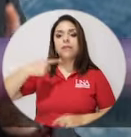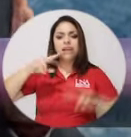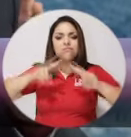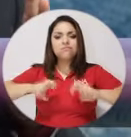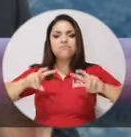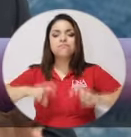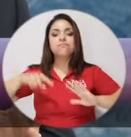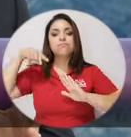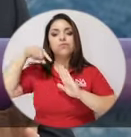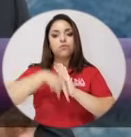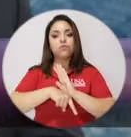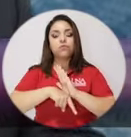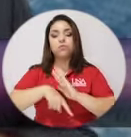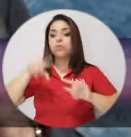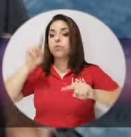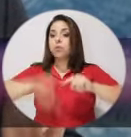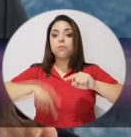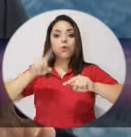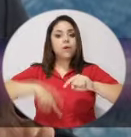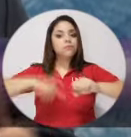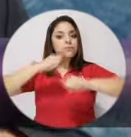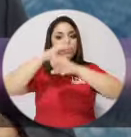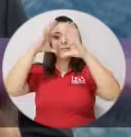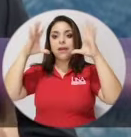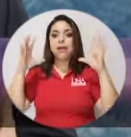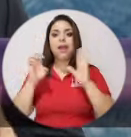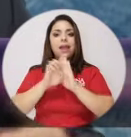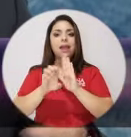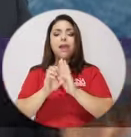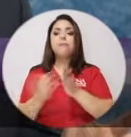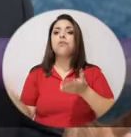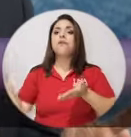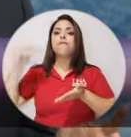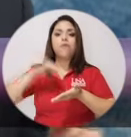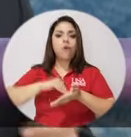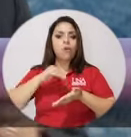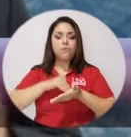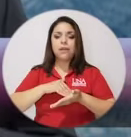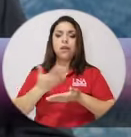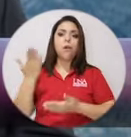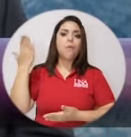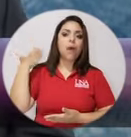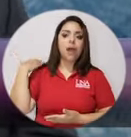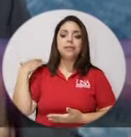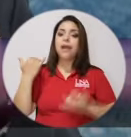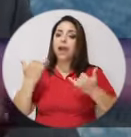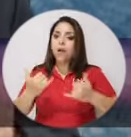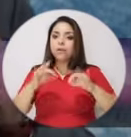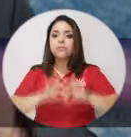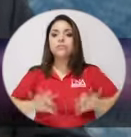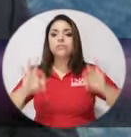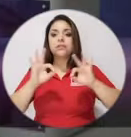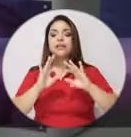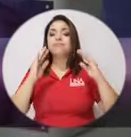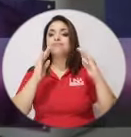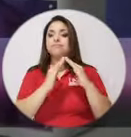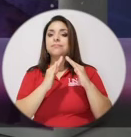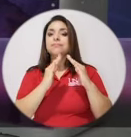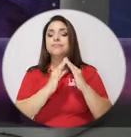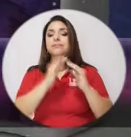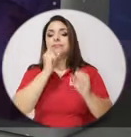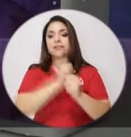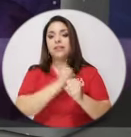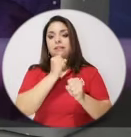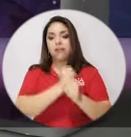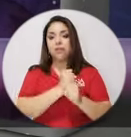esas revisiones profundas. Es decir, no podría imaginar, por ejemplo, el volver sin reconocer la importancia del teletrabajo, por ejemplo,